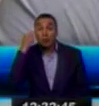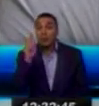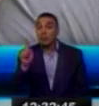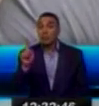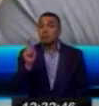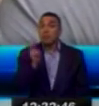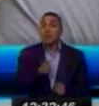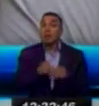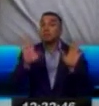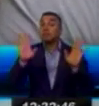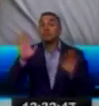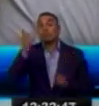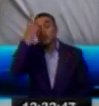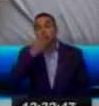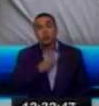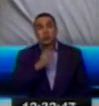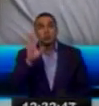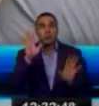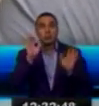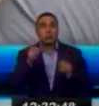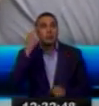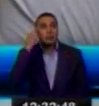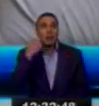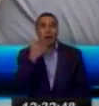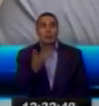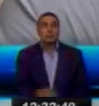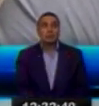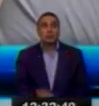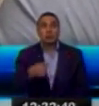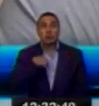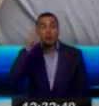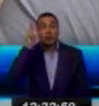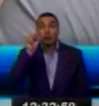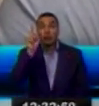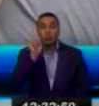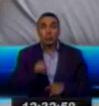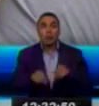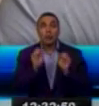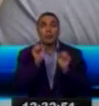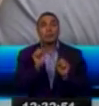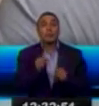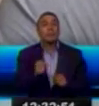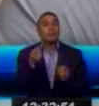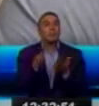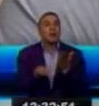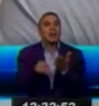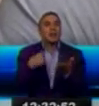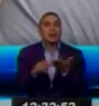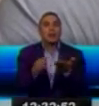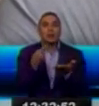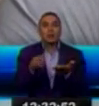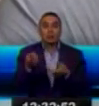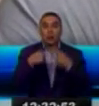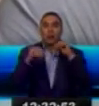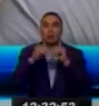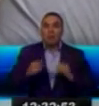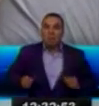esa es otra discusión. Podemos pensar en coaliciones. Yo creo que lo que no puede volver al Ecuador es el autoritarismo, el despilfarro, el abuso.